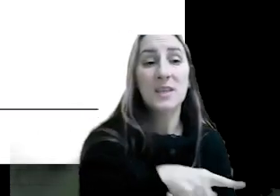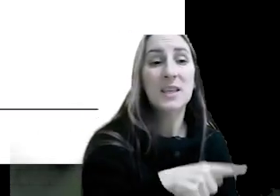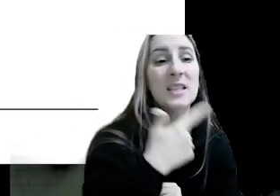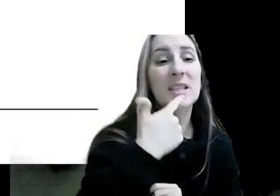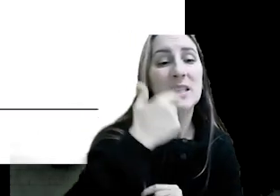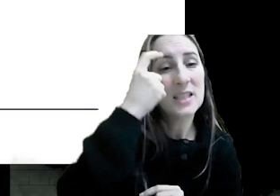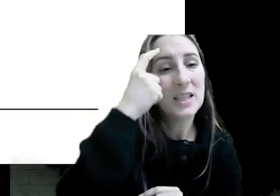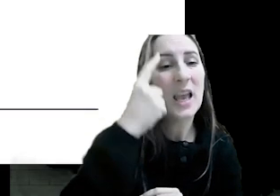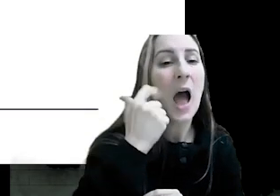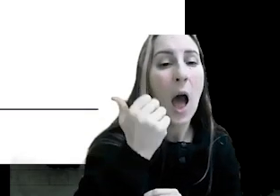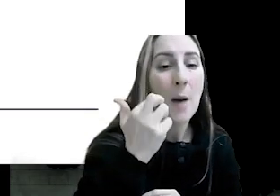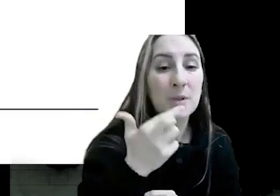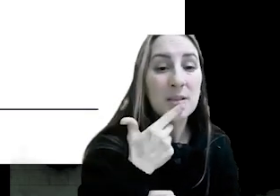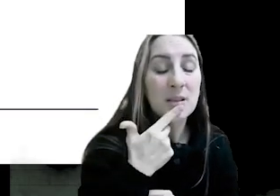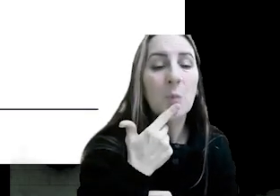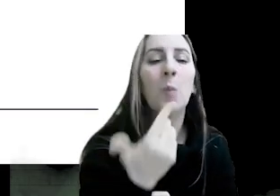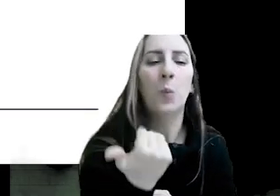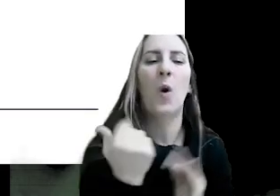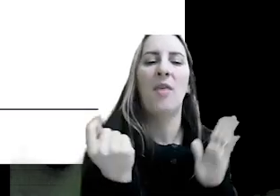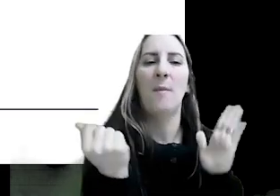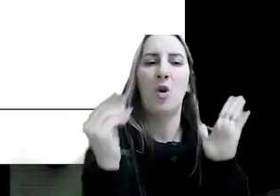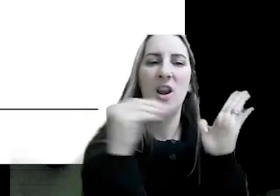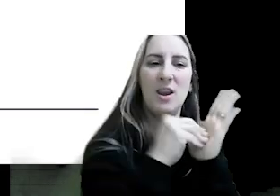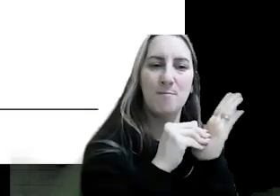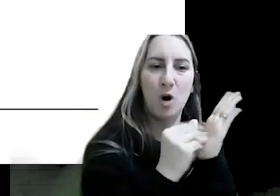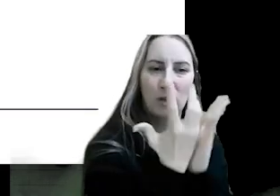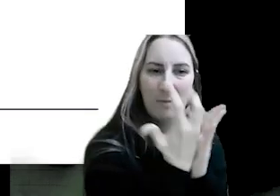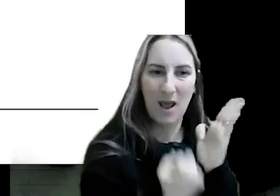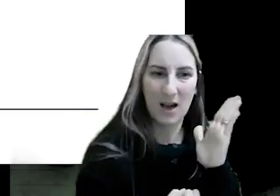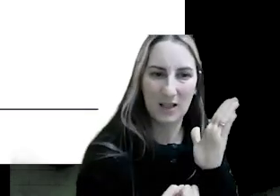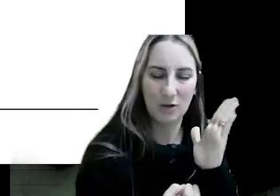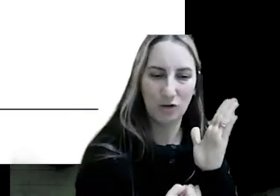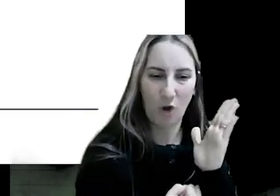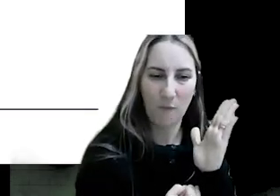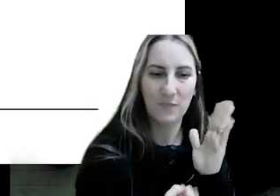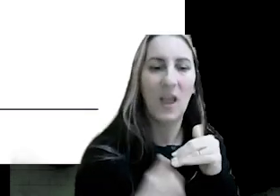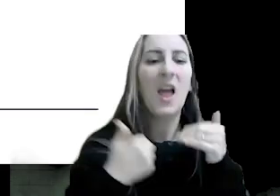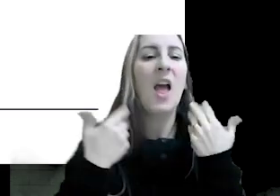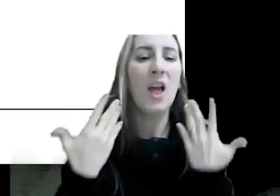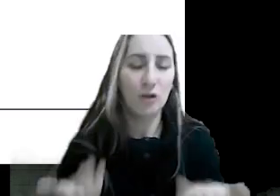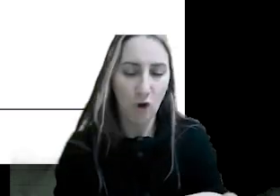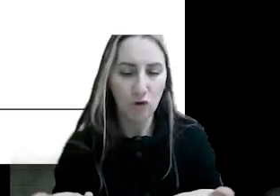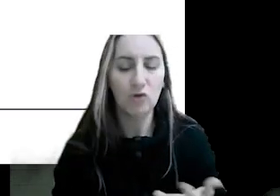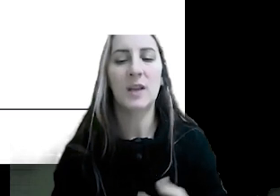sí podían poner un importe de retenciones. Entonces, ¿qué pasó?